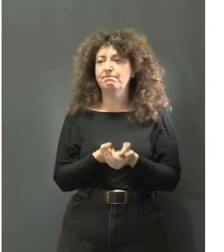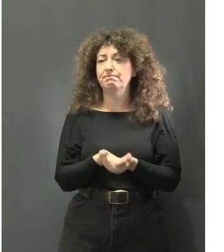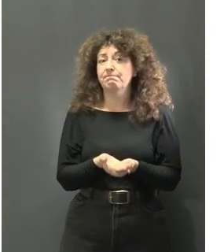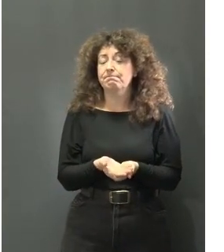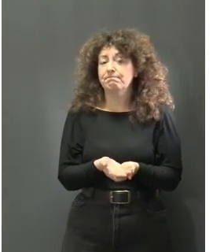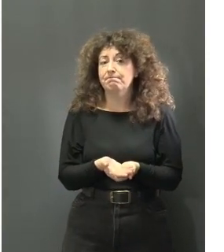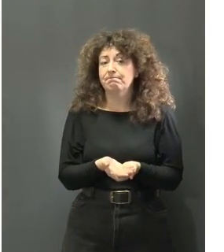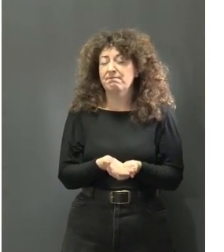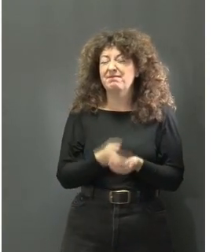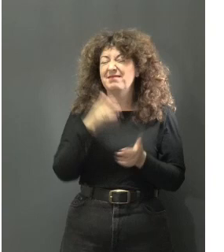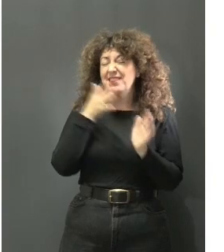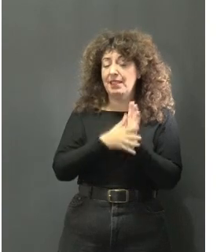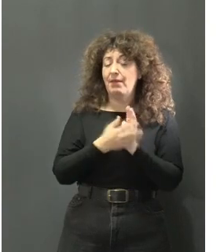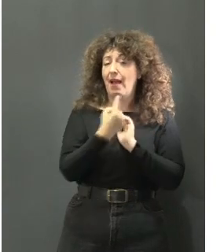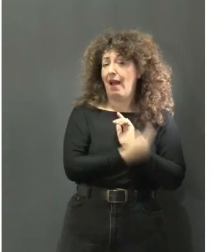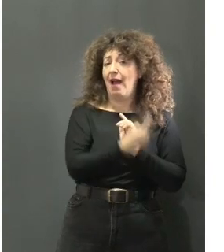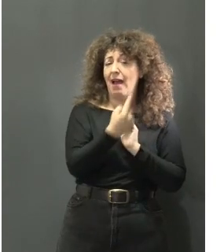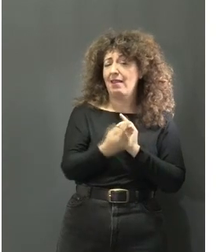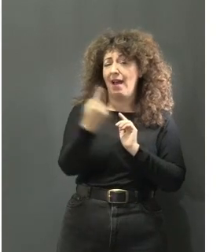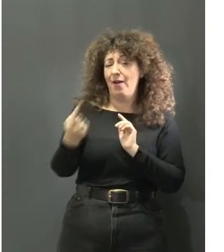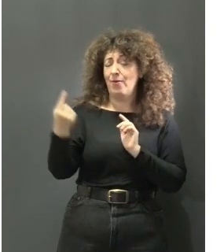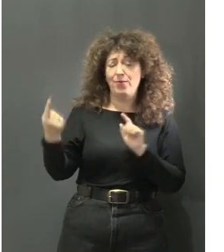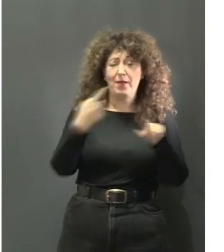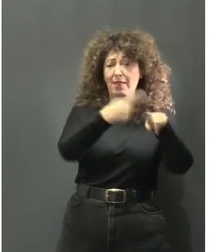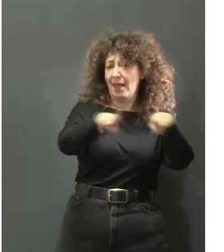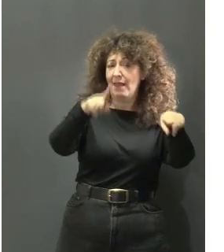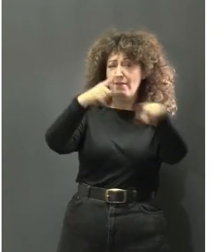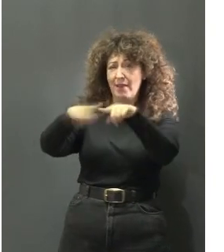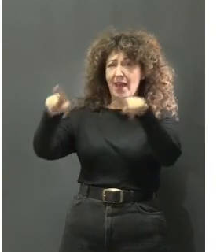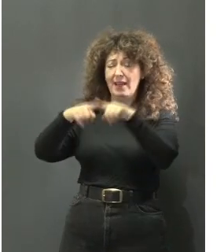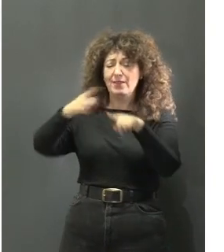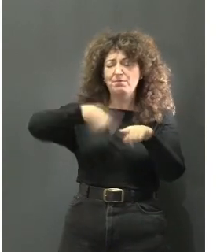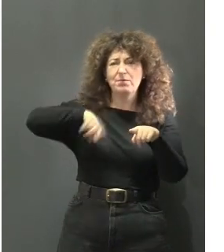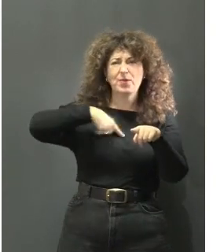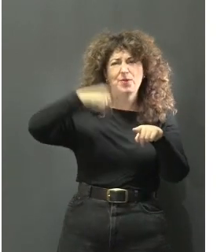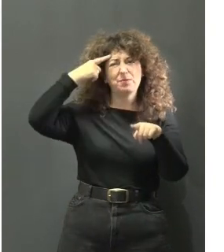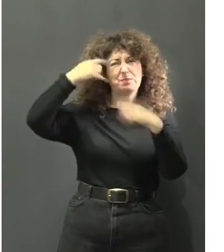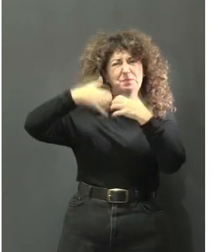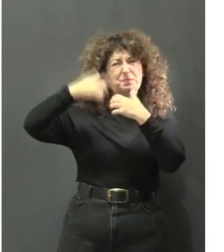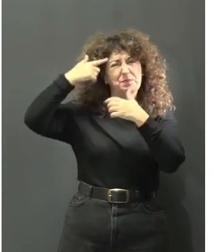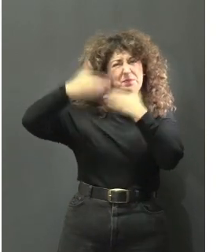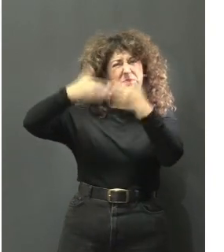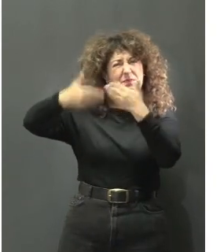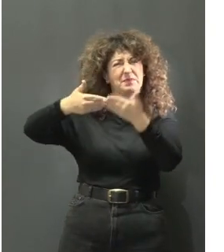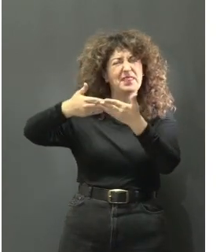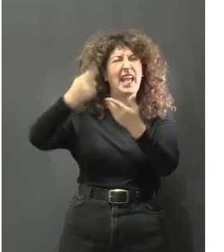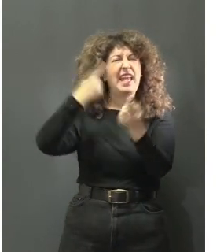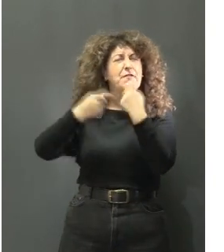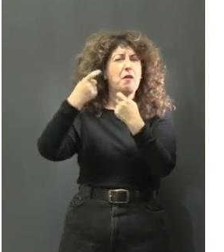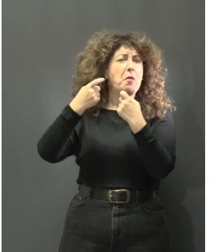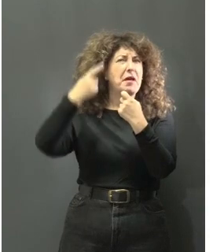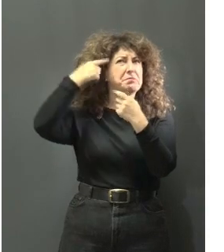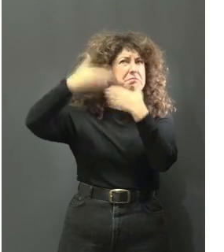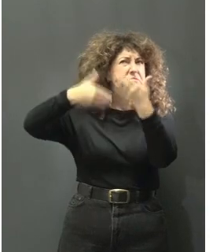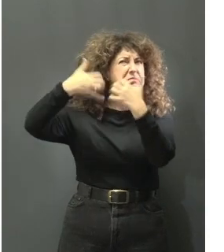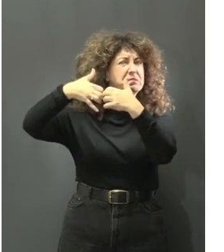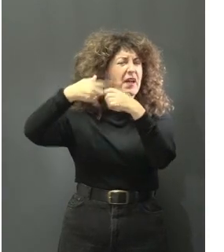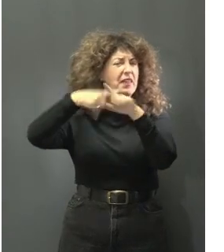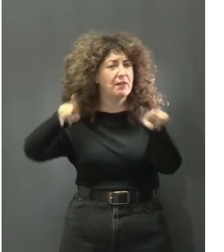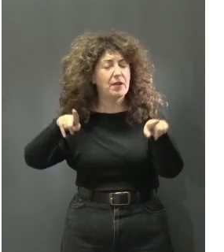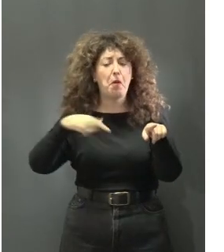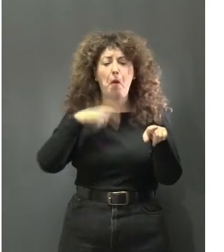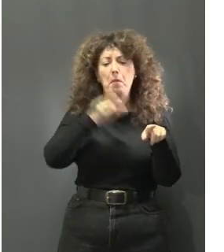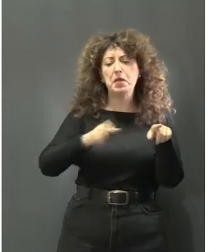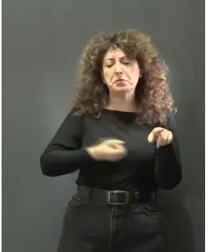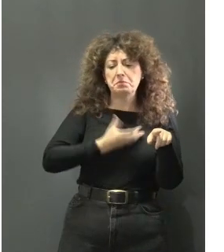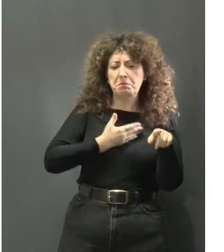te hacen ser diferente, te hacen procesar la información de manera diferente, incluso tu inquietud. Hay personas que son más lectoras,